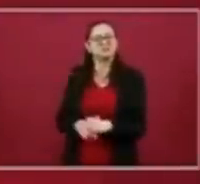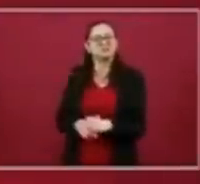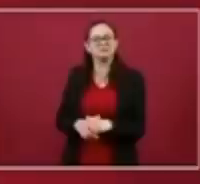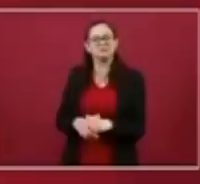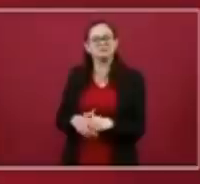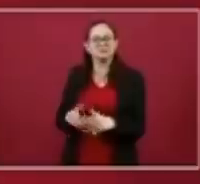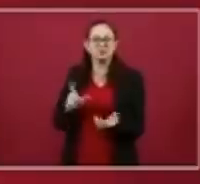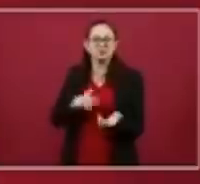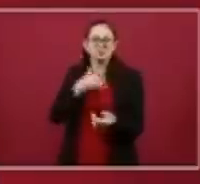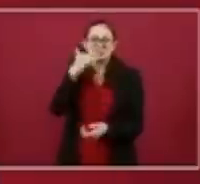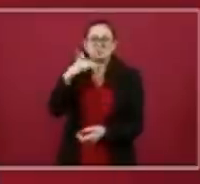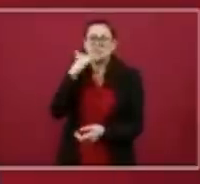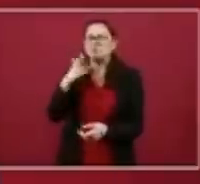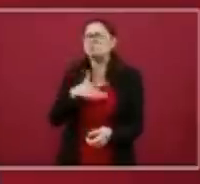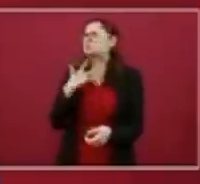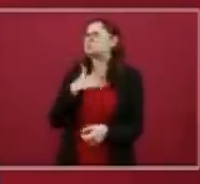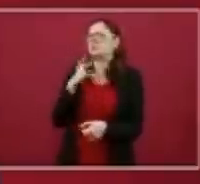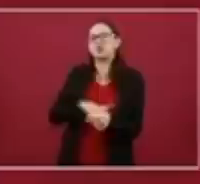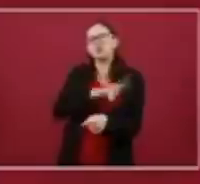corrupción